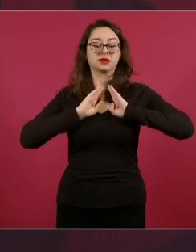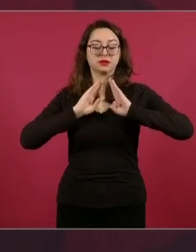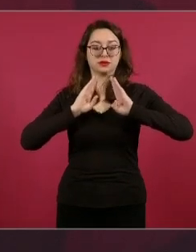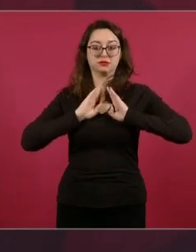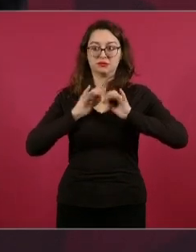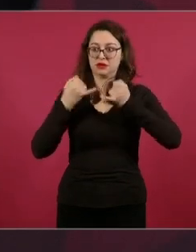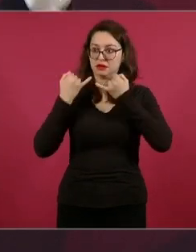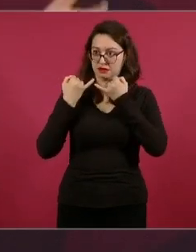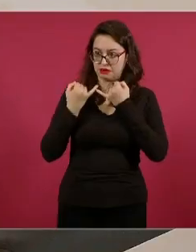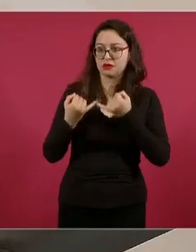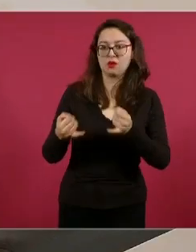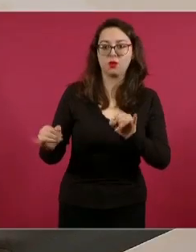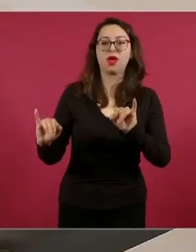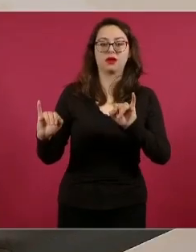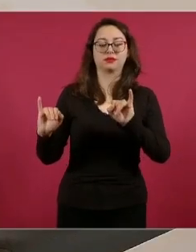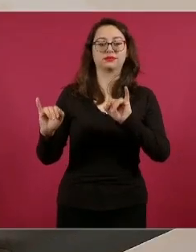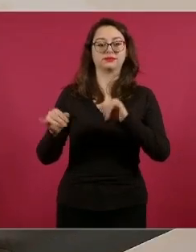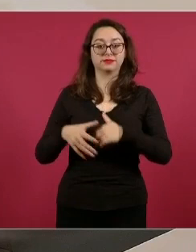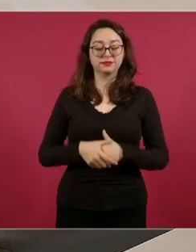lo vamos a inaugurar.